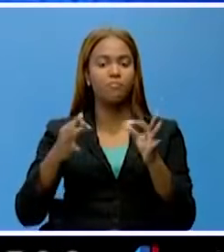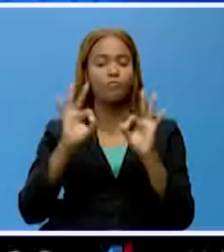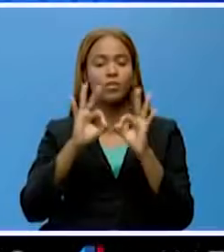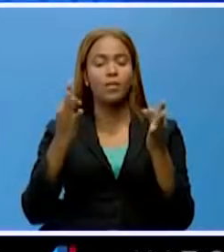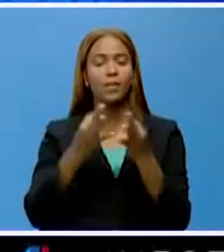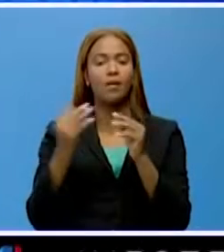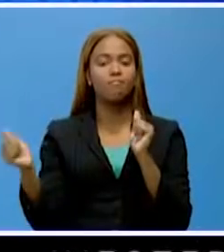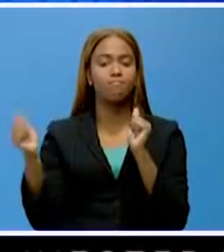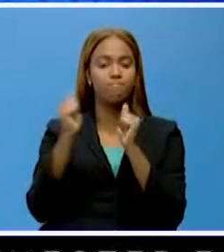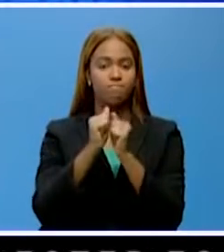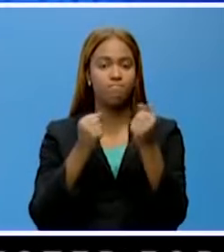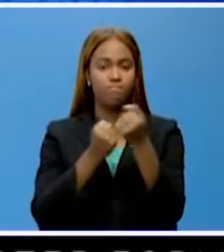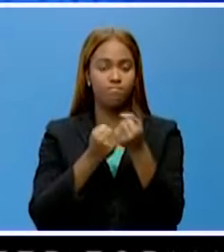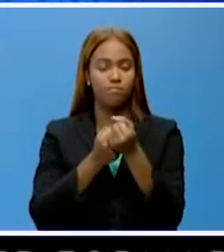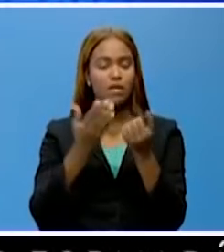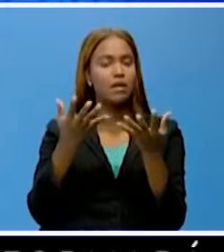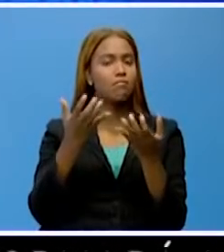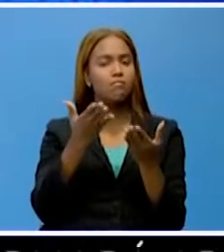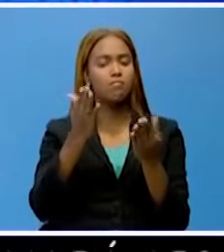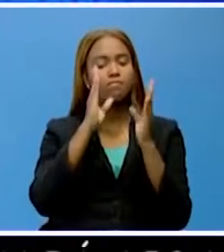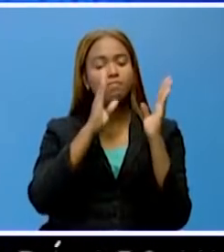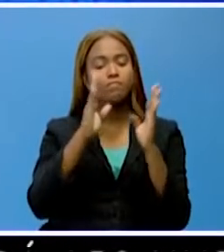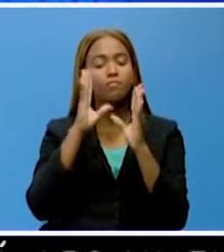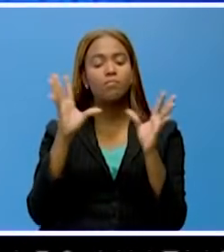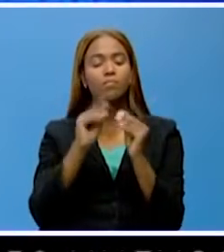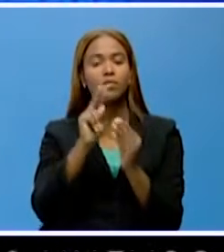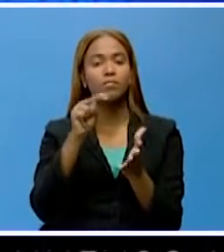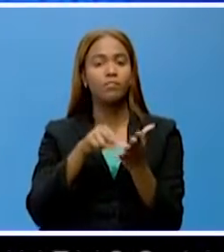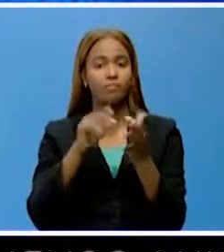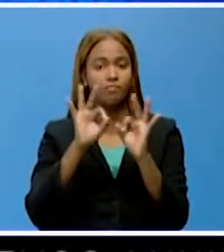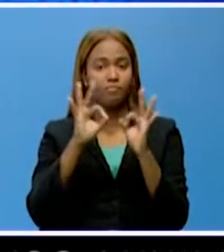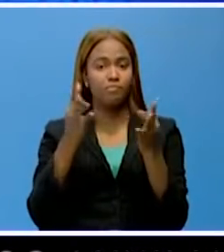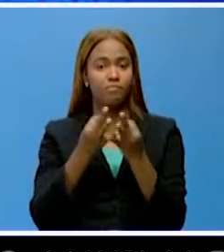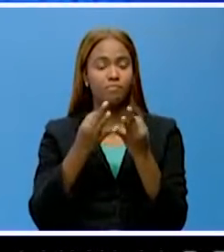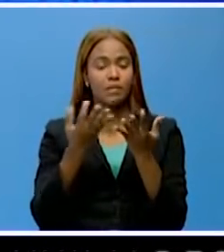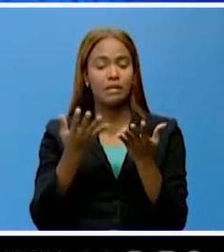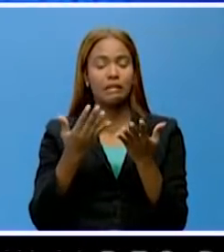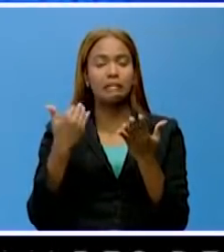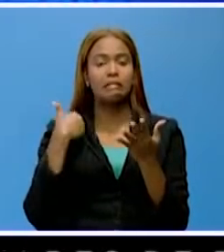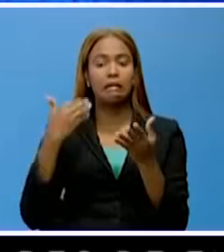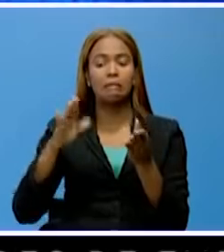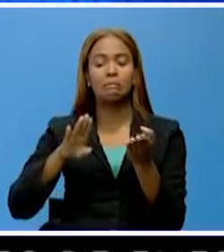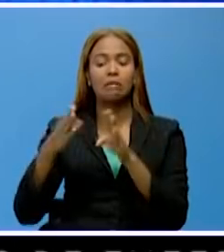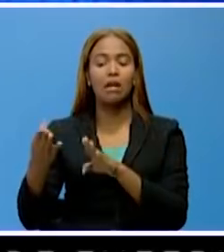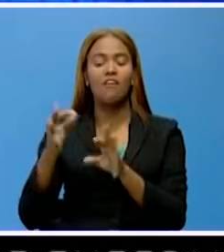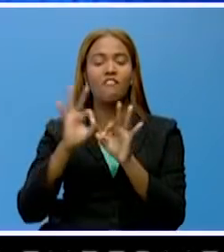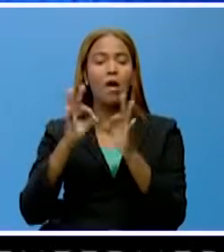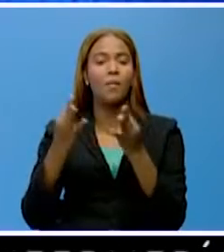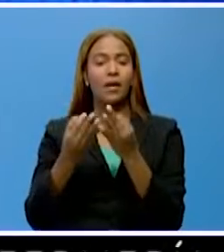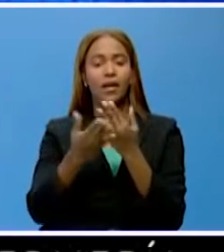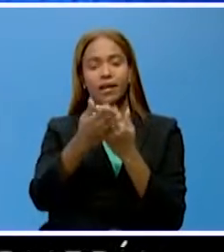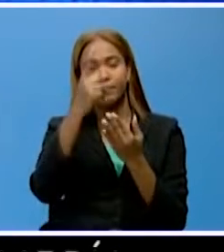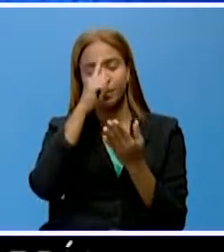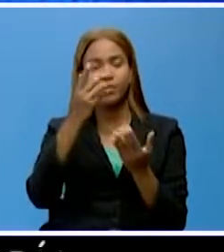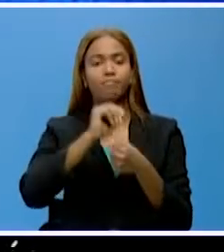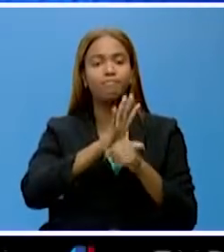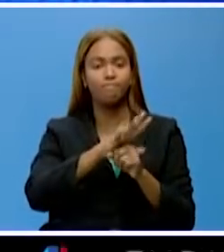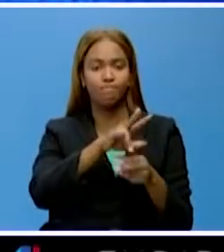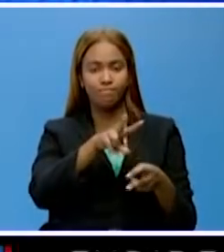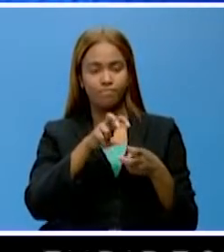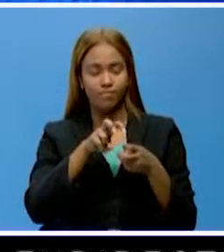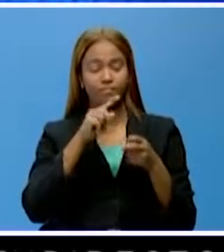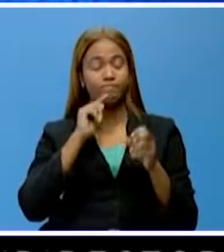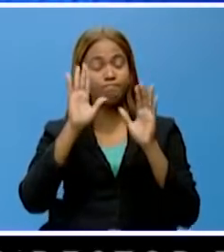Familias Acompañadas, el cual busca asistir a más de 2.000 familias con pérdidas de familiares queridos por motivo del COVID-19.